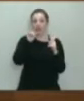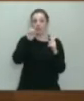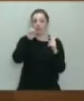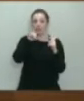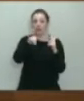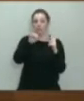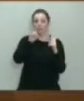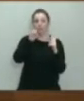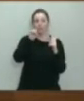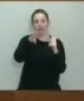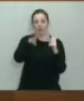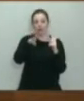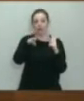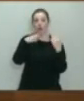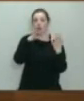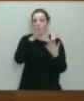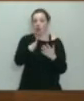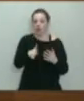tanto,